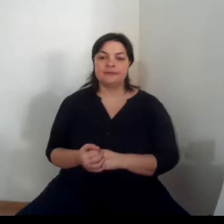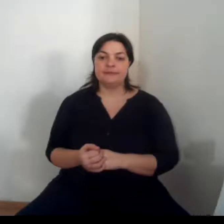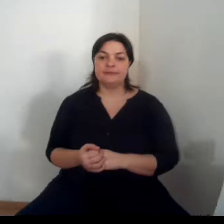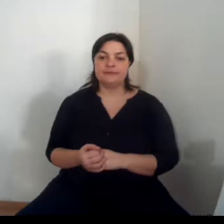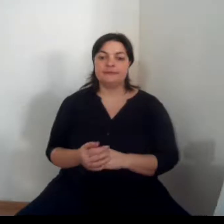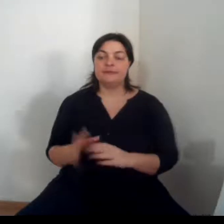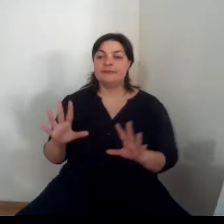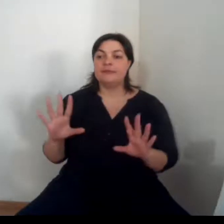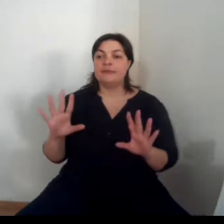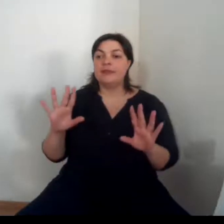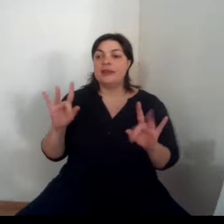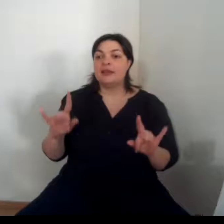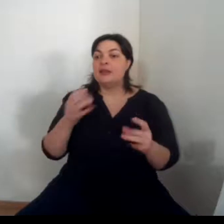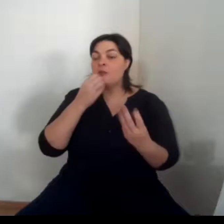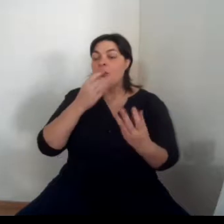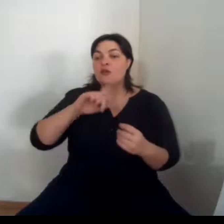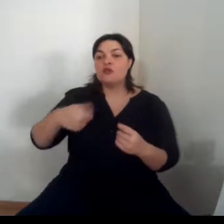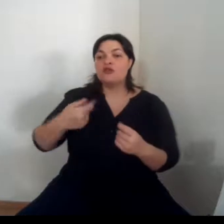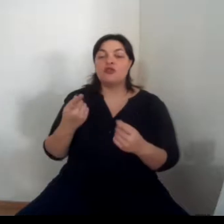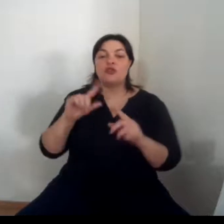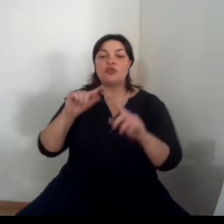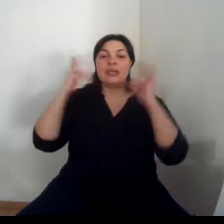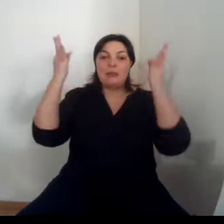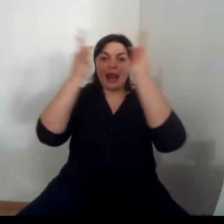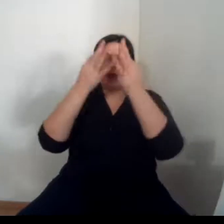Sí, bueno, seguimos con el seminario.